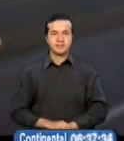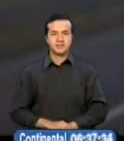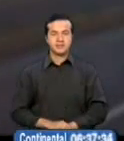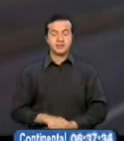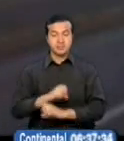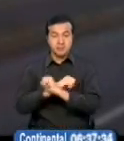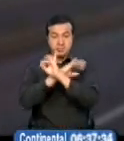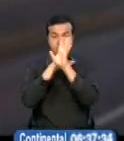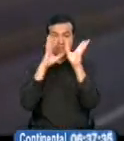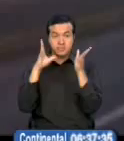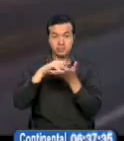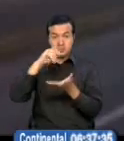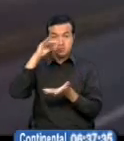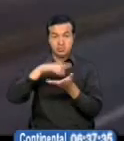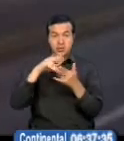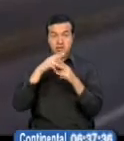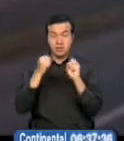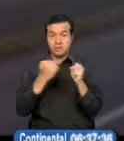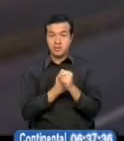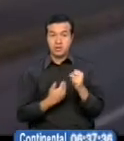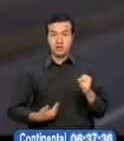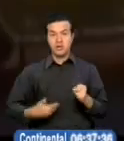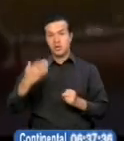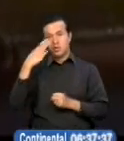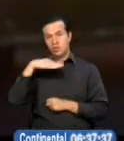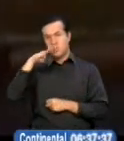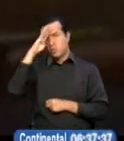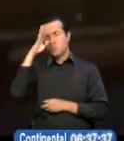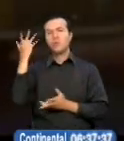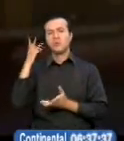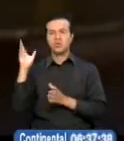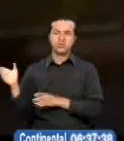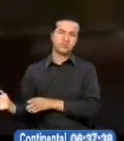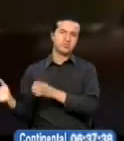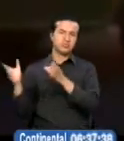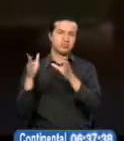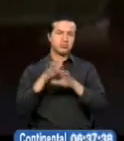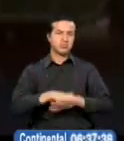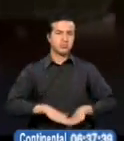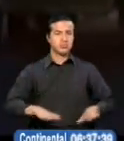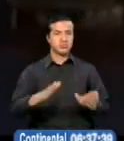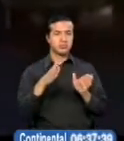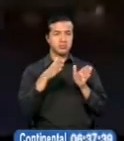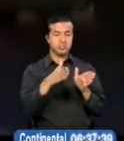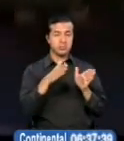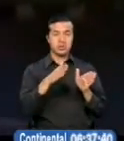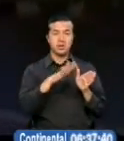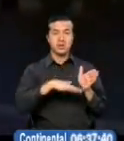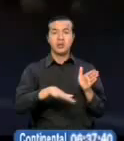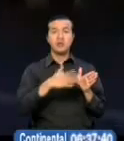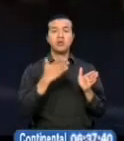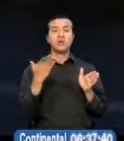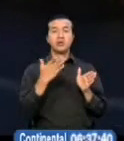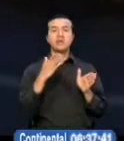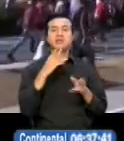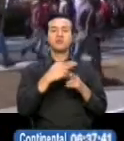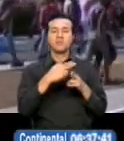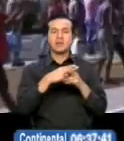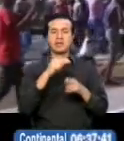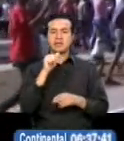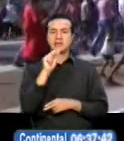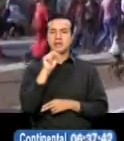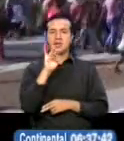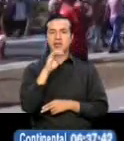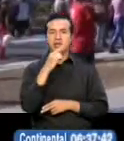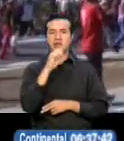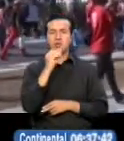Esta mañana las cenizas del expresidente de Cuba, Fidel Castro, fueron trasladadas hasta el cementerio de Santa Ifigenia en Santiago.